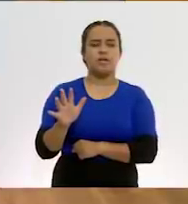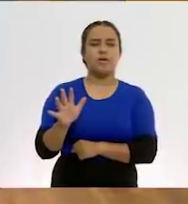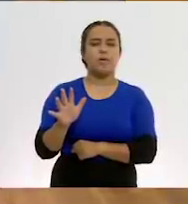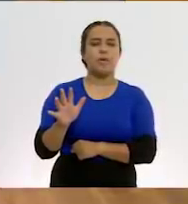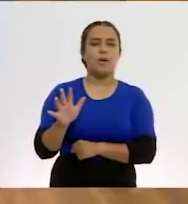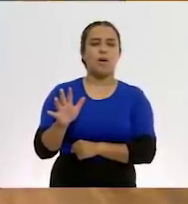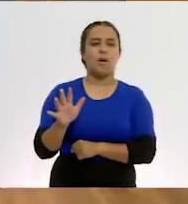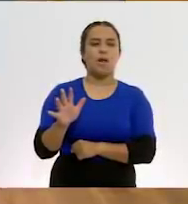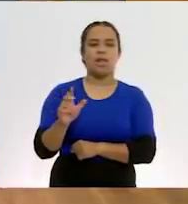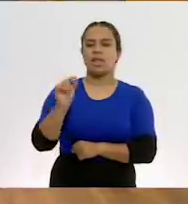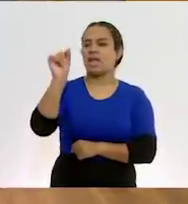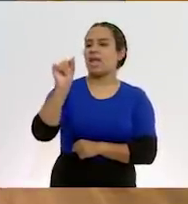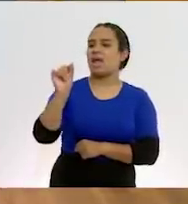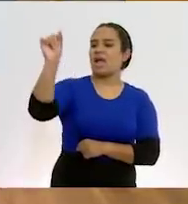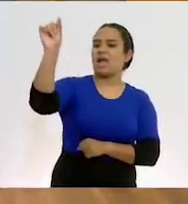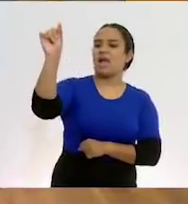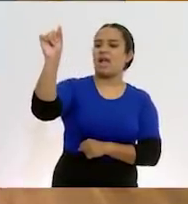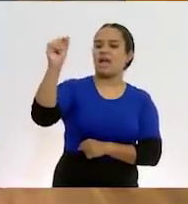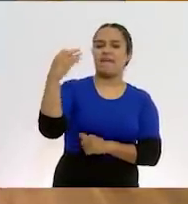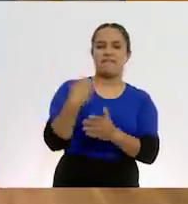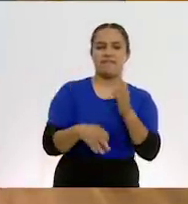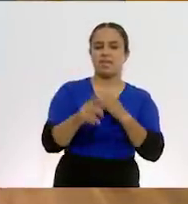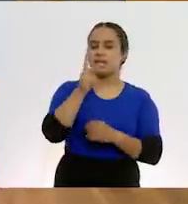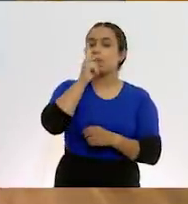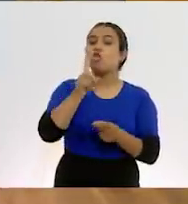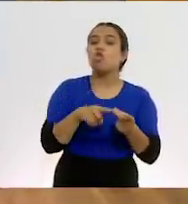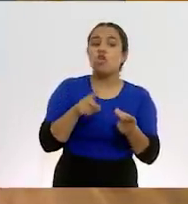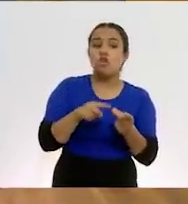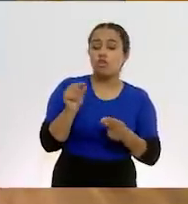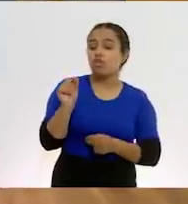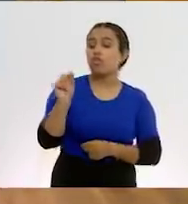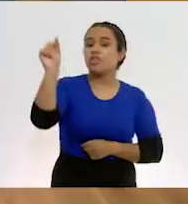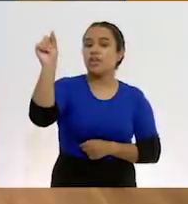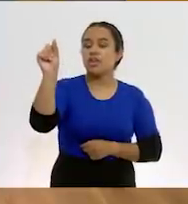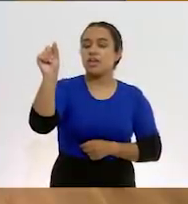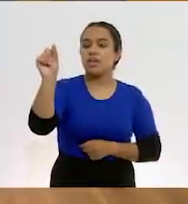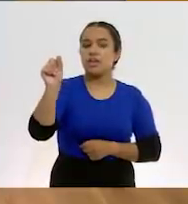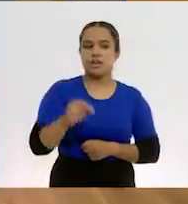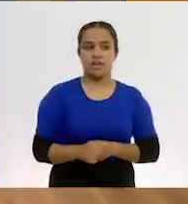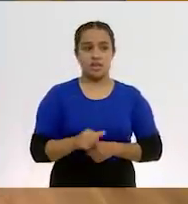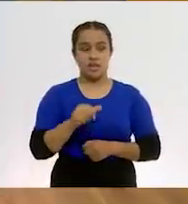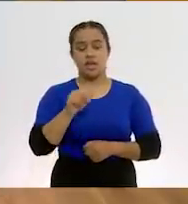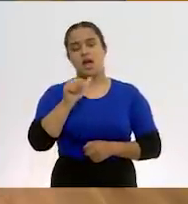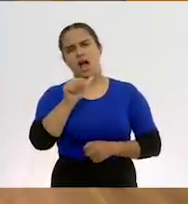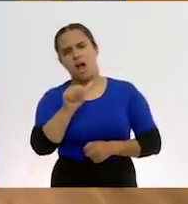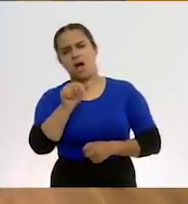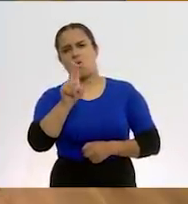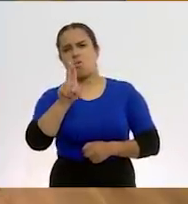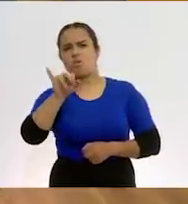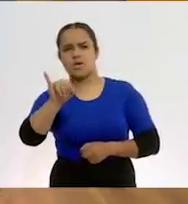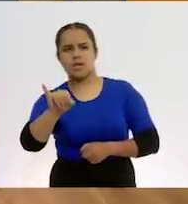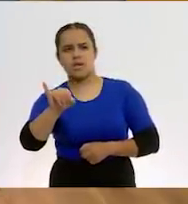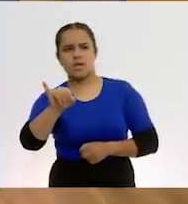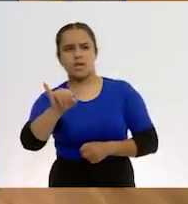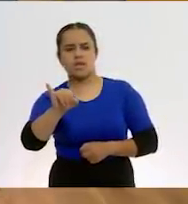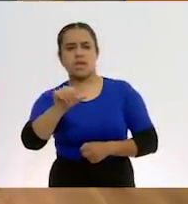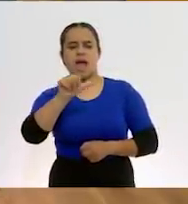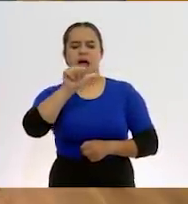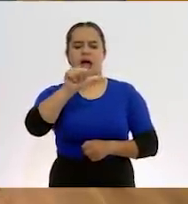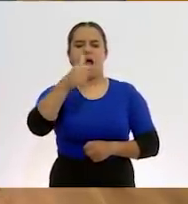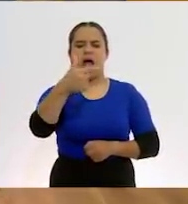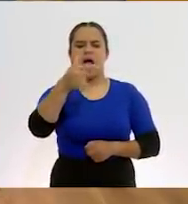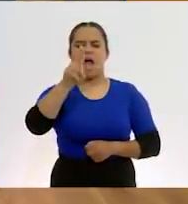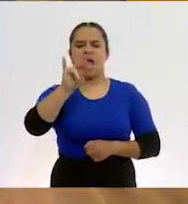Un acento. Un acento. ¿En dónde iría? A ver, en la U, en la I, en la A. En la...